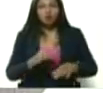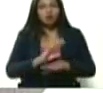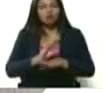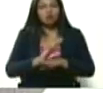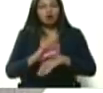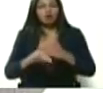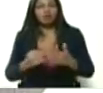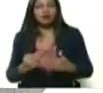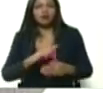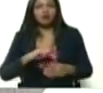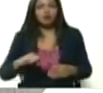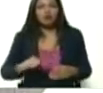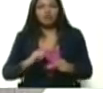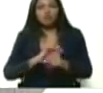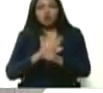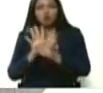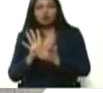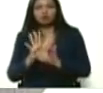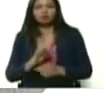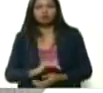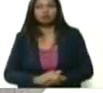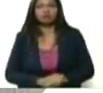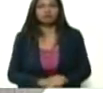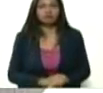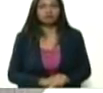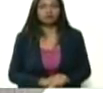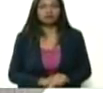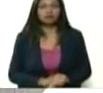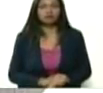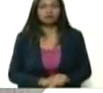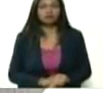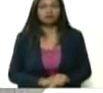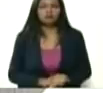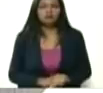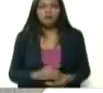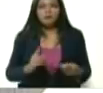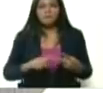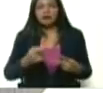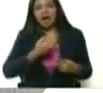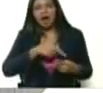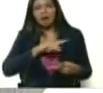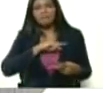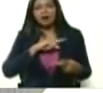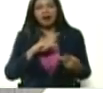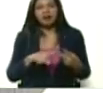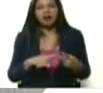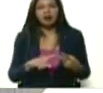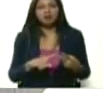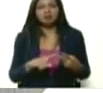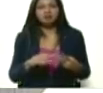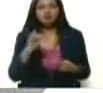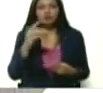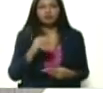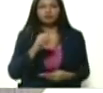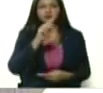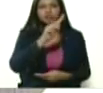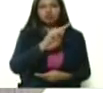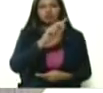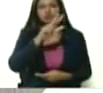prevención del COVID-19. Le sigue España con un número de